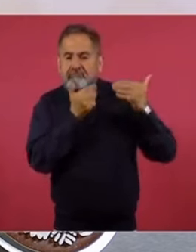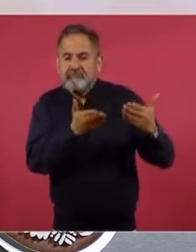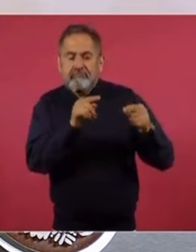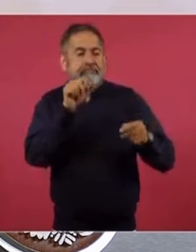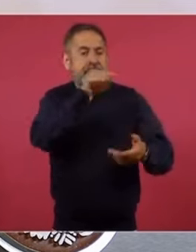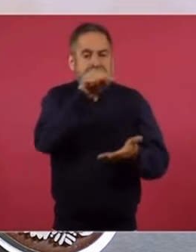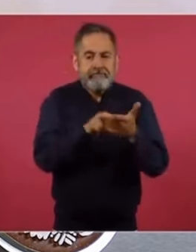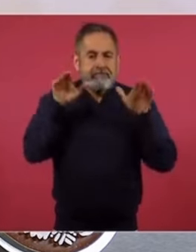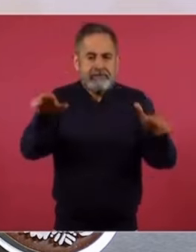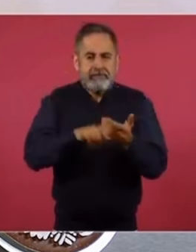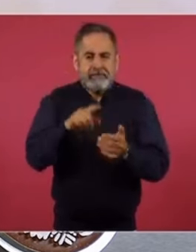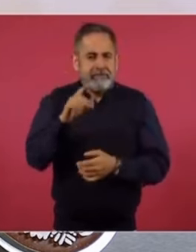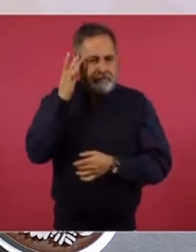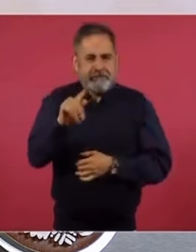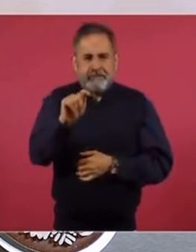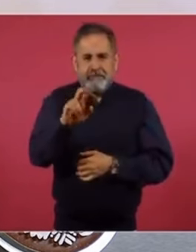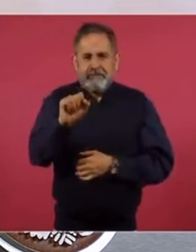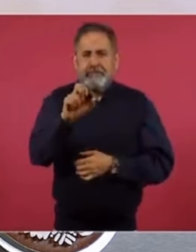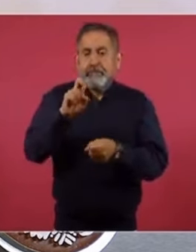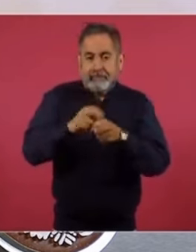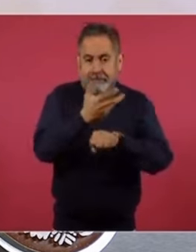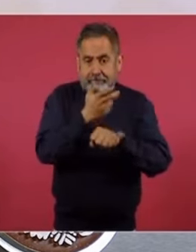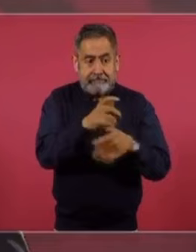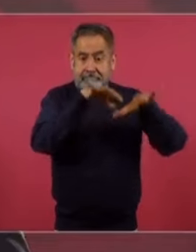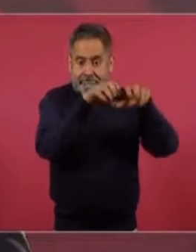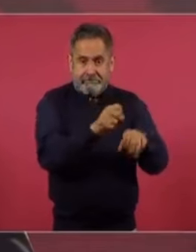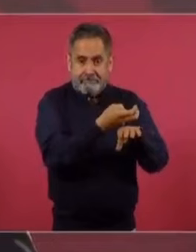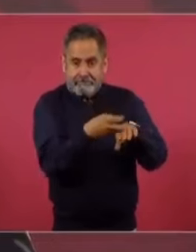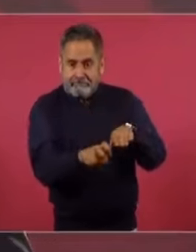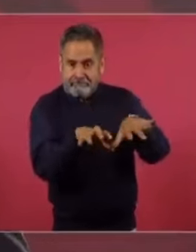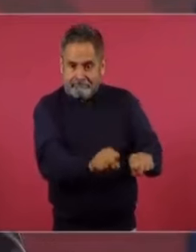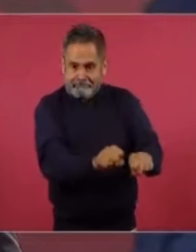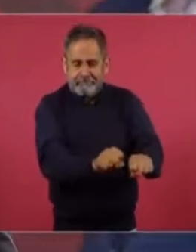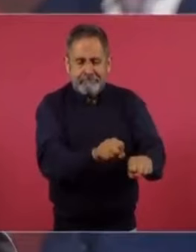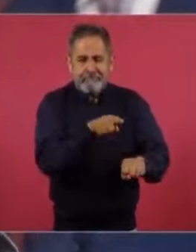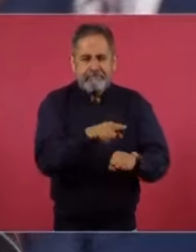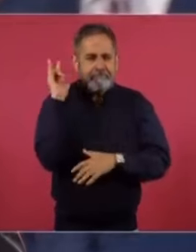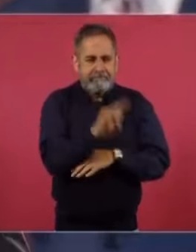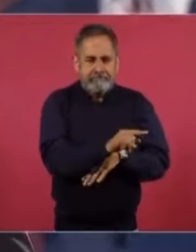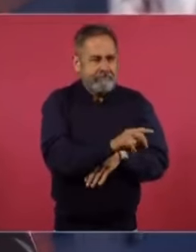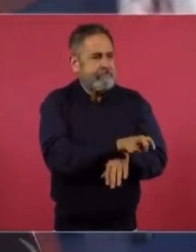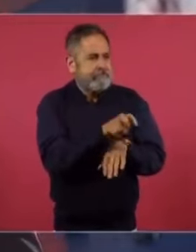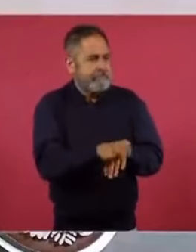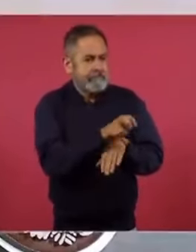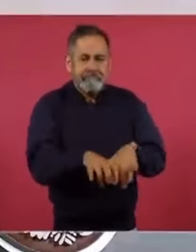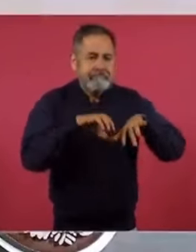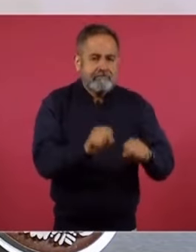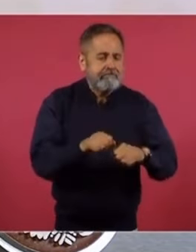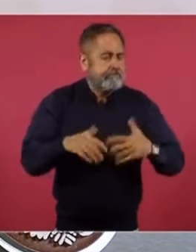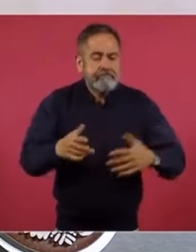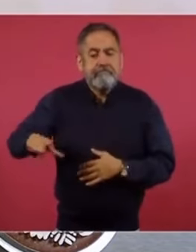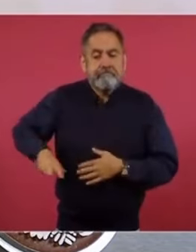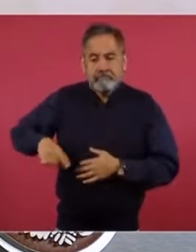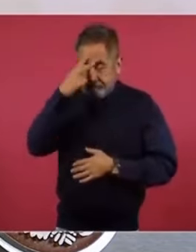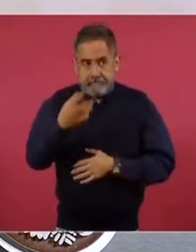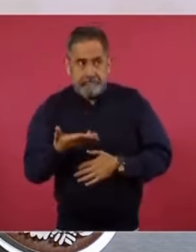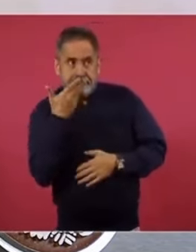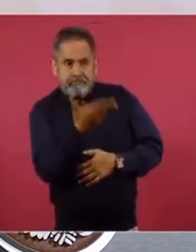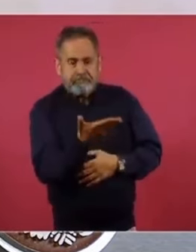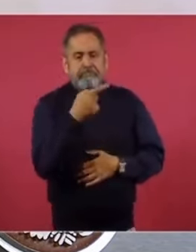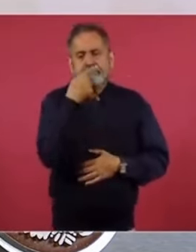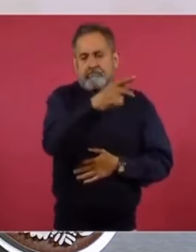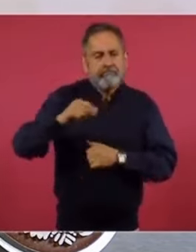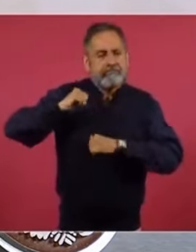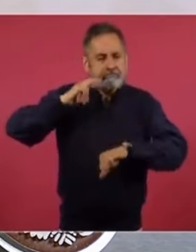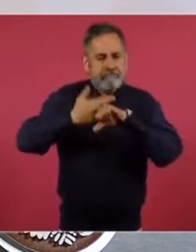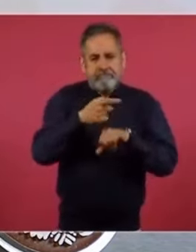aeropuerto de Santa Teresa en Estados Unidos y capturados al descender del avión en el que viajaron, el Gobierno de México solicitó al